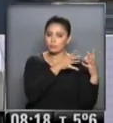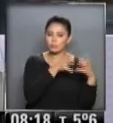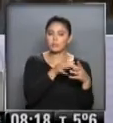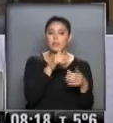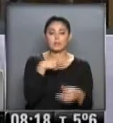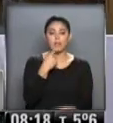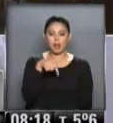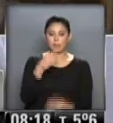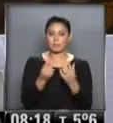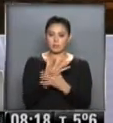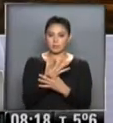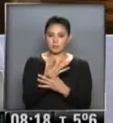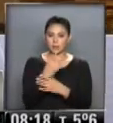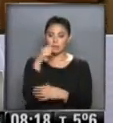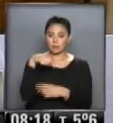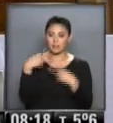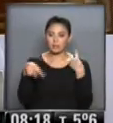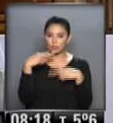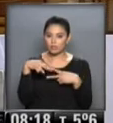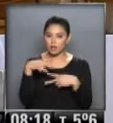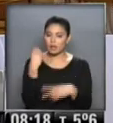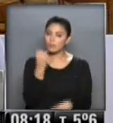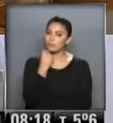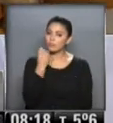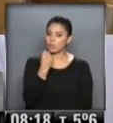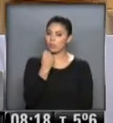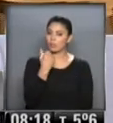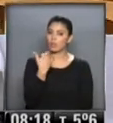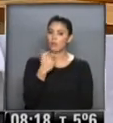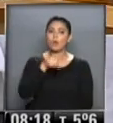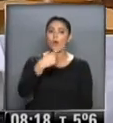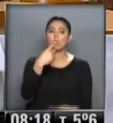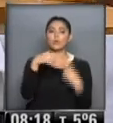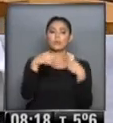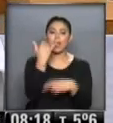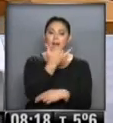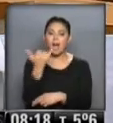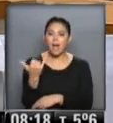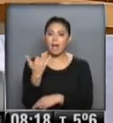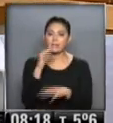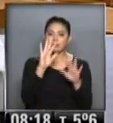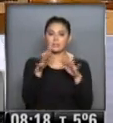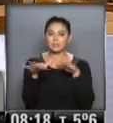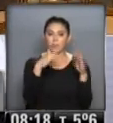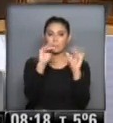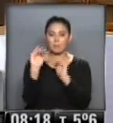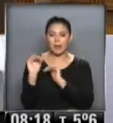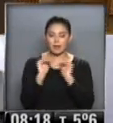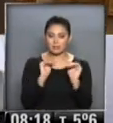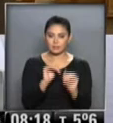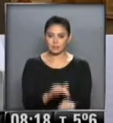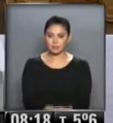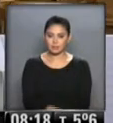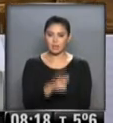que suceda esta mañana con este restaurante Ale va a sentar precedentes, porque hay otros restaurantes en la misma situación, de trabajadores